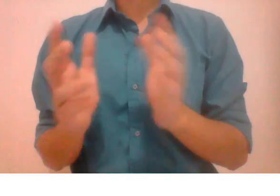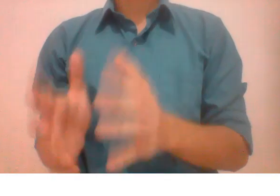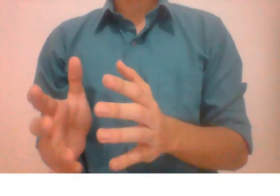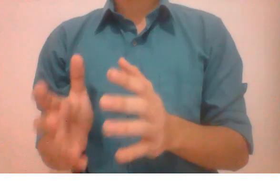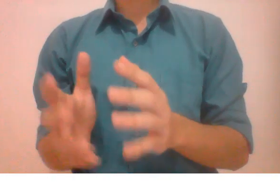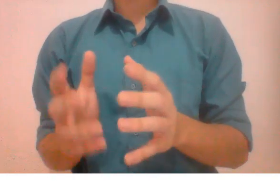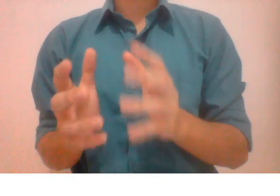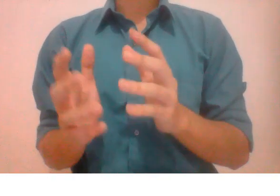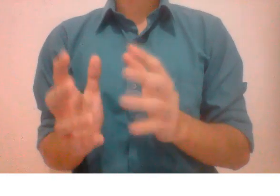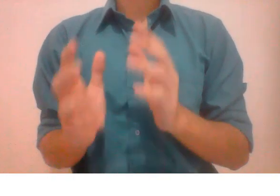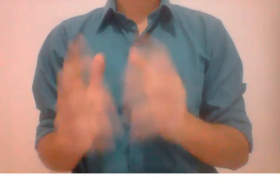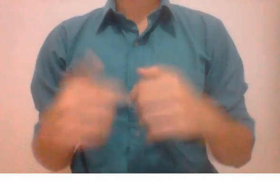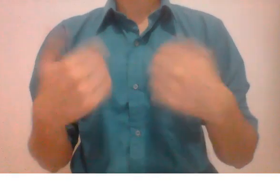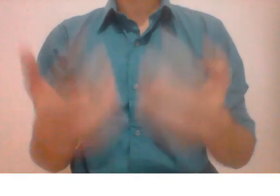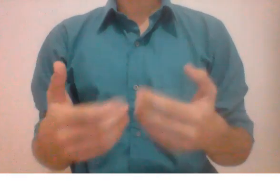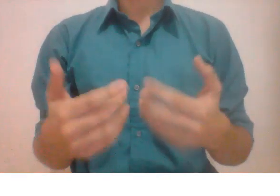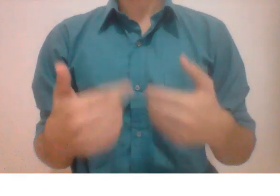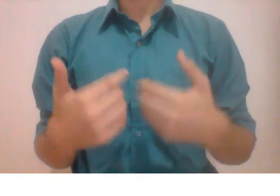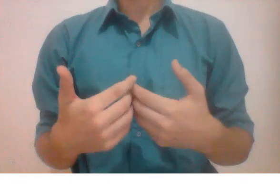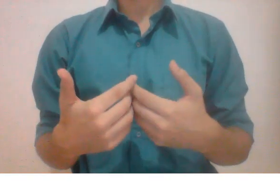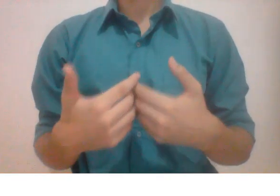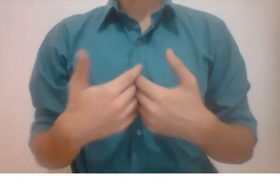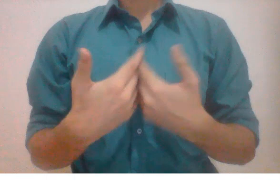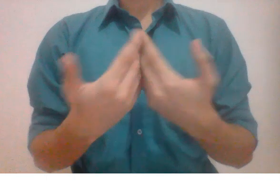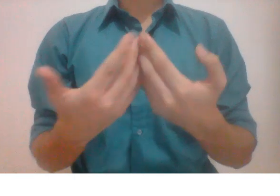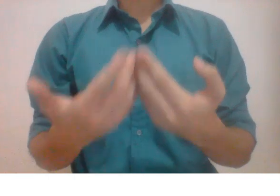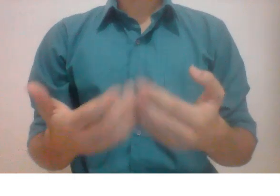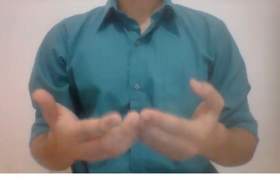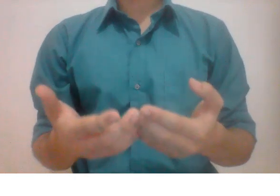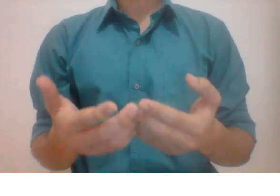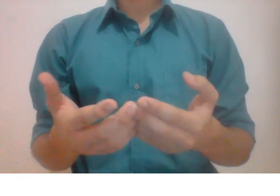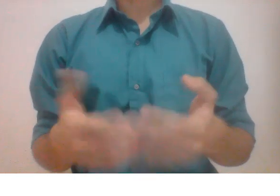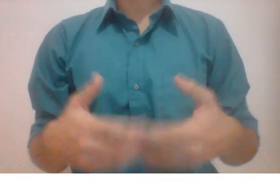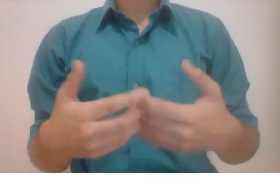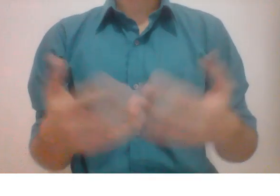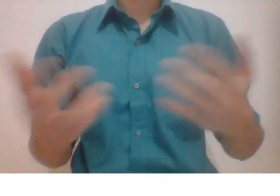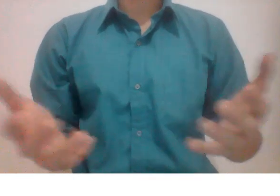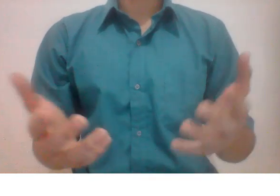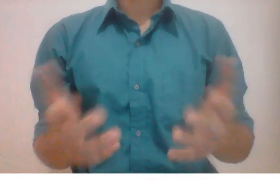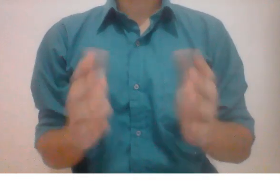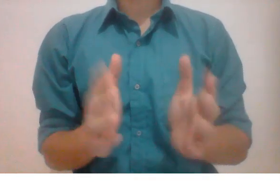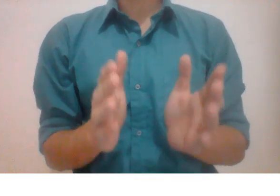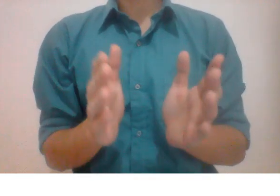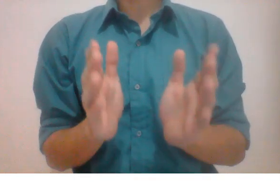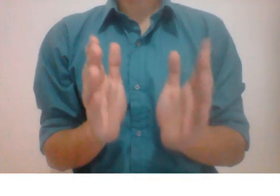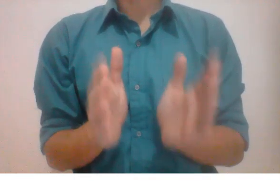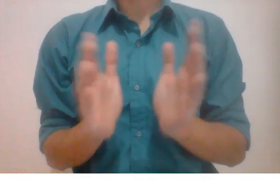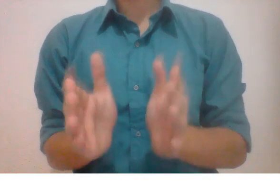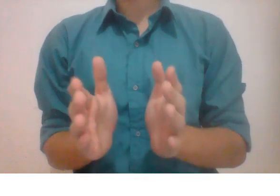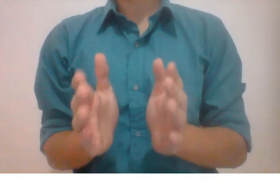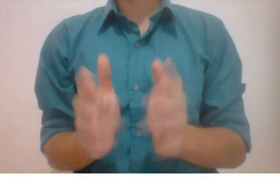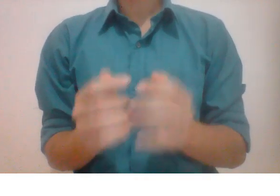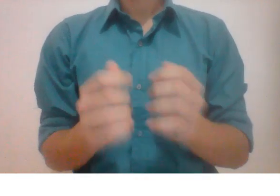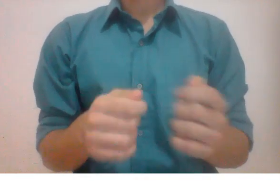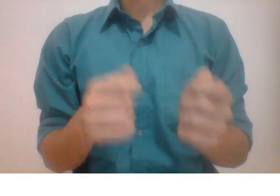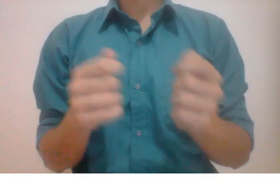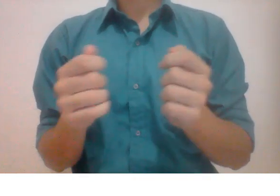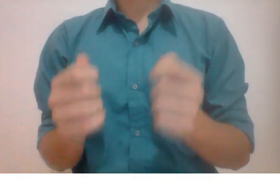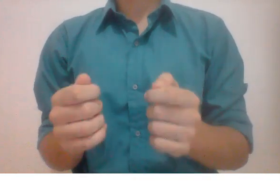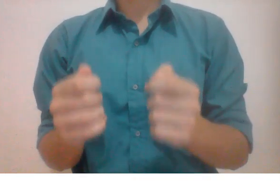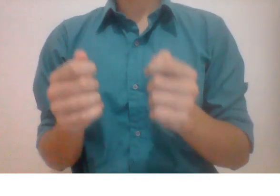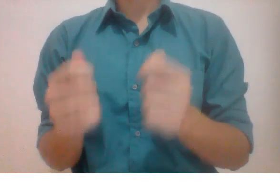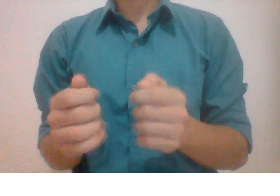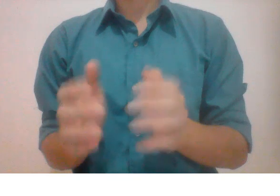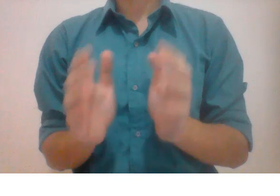fueron desarrolladas durante la administración de Peña, después de que este fue nombrado presidente mediante un fraude, porque lo que se menciona también es que